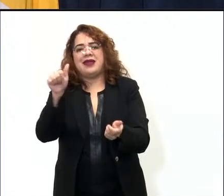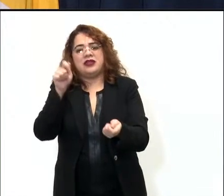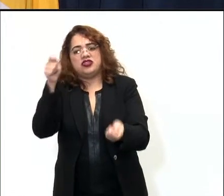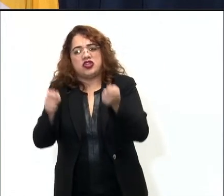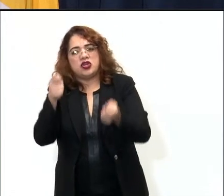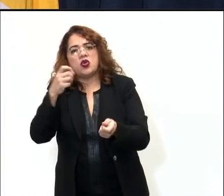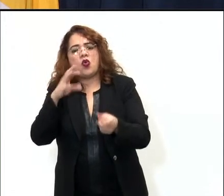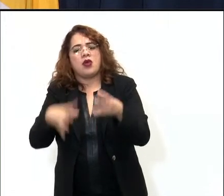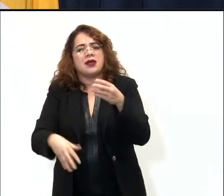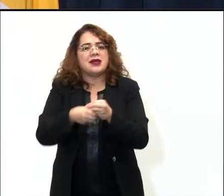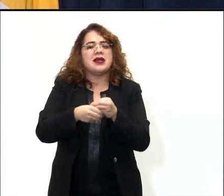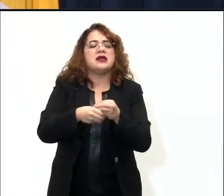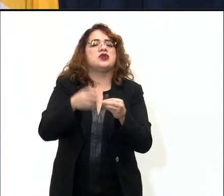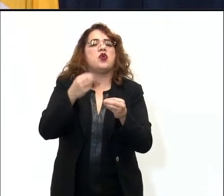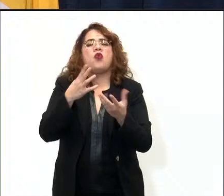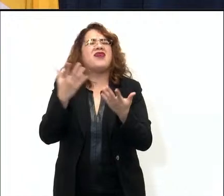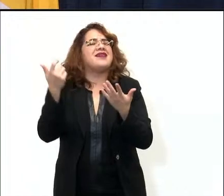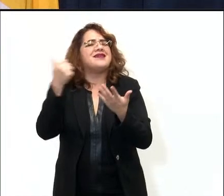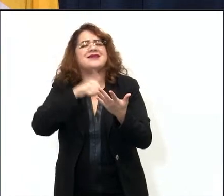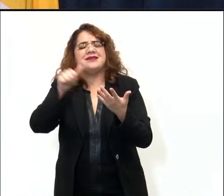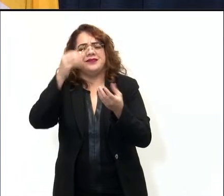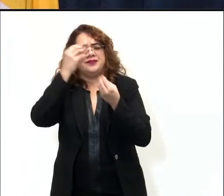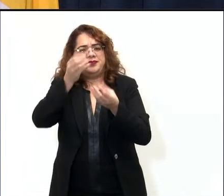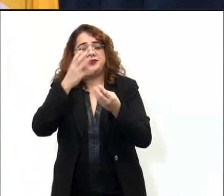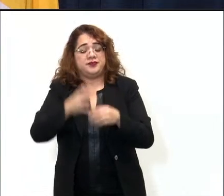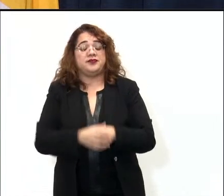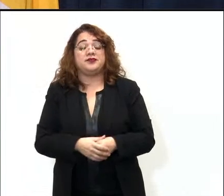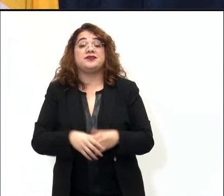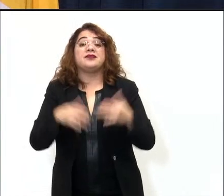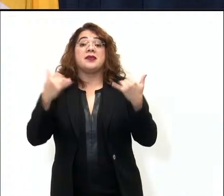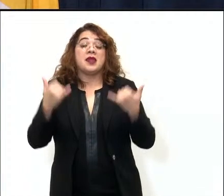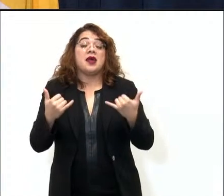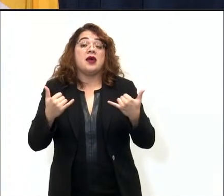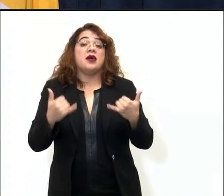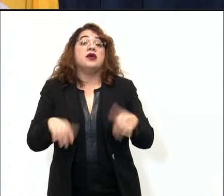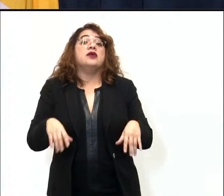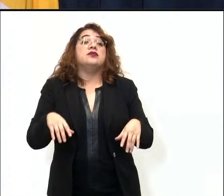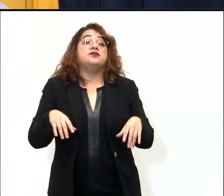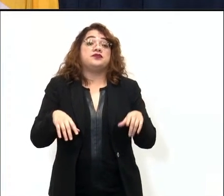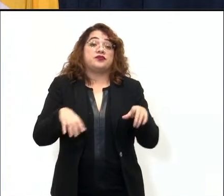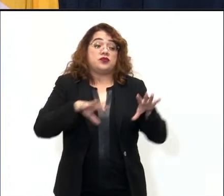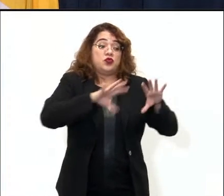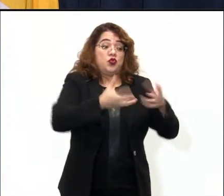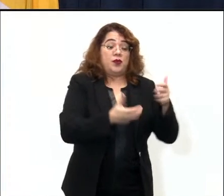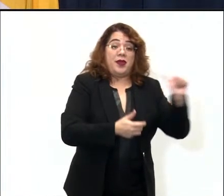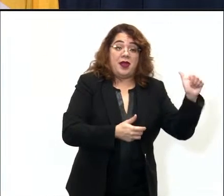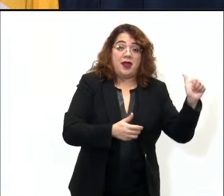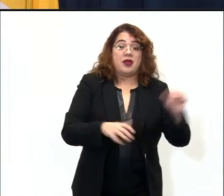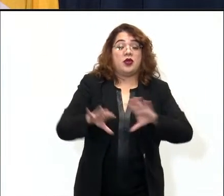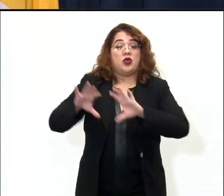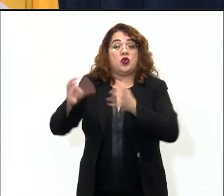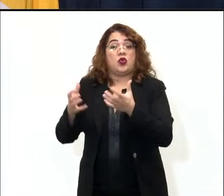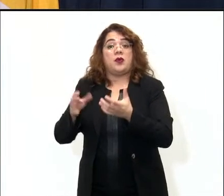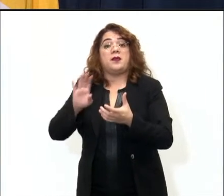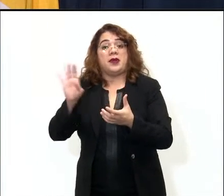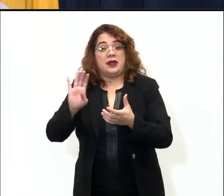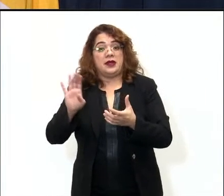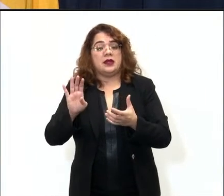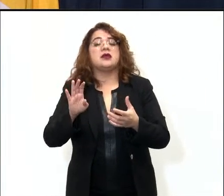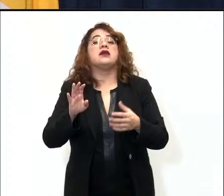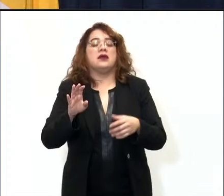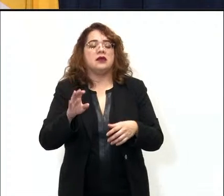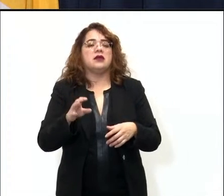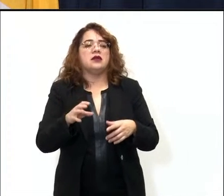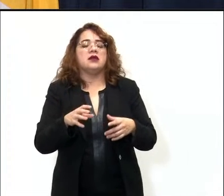regularmente. Vamos también a lanzar un portal de vacunas para el público en general, donde puede encontrar la información